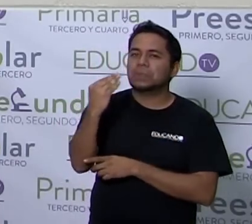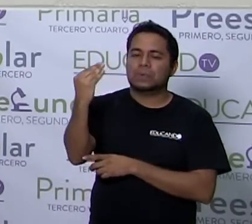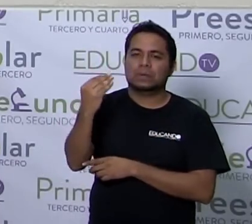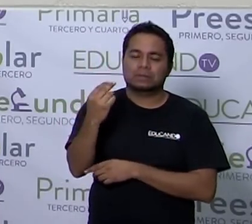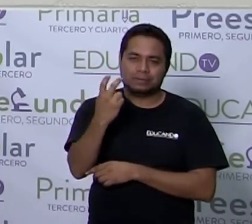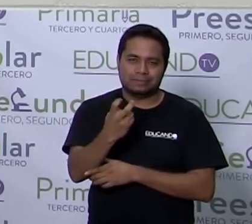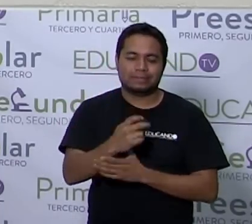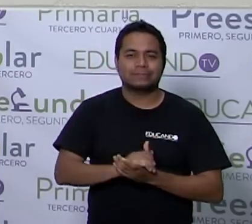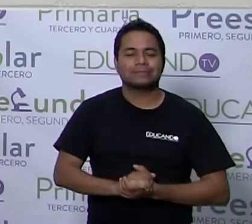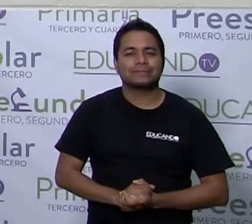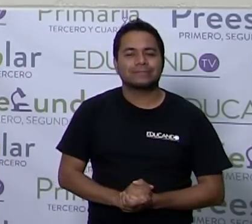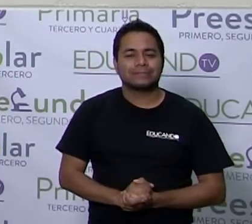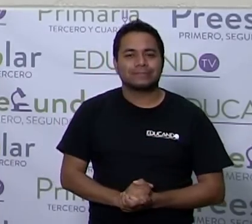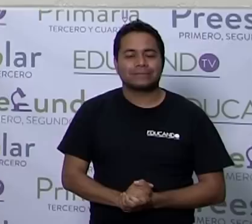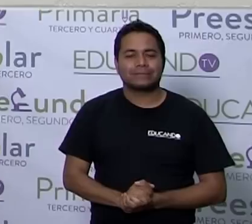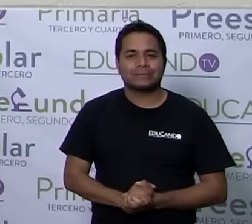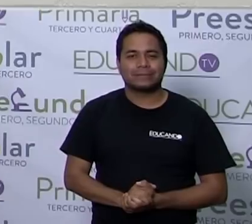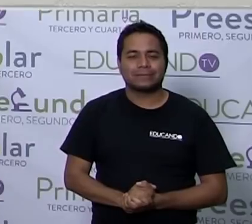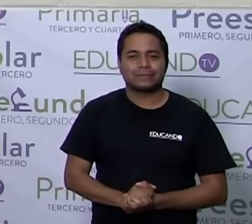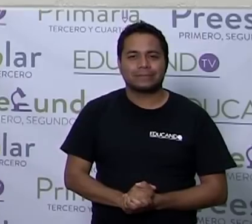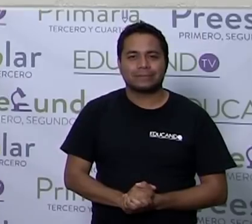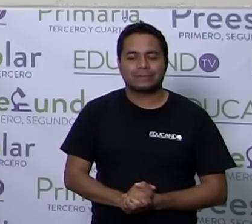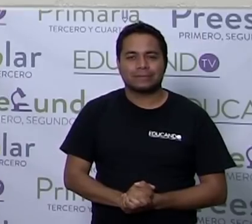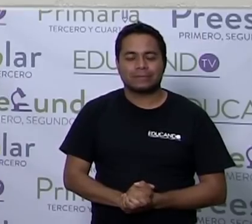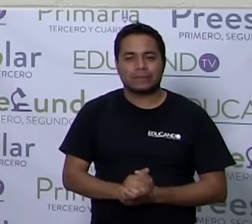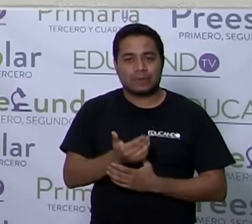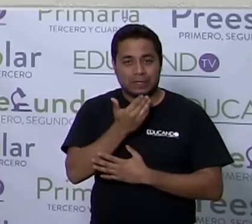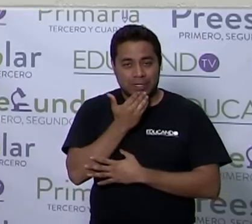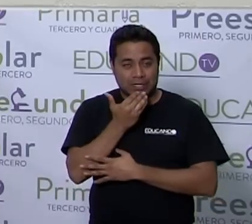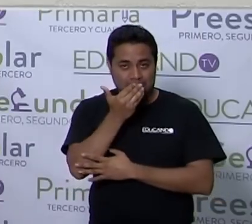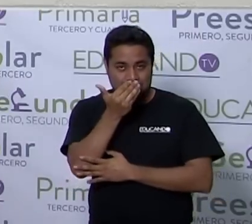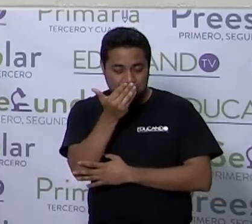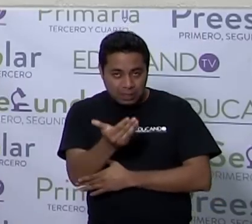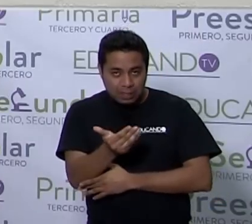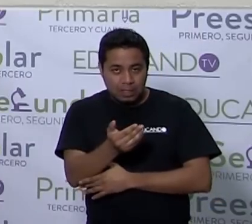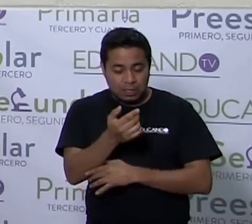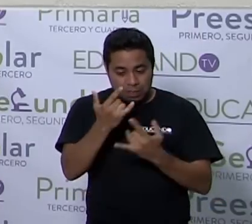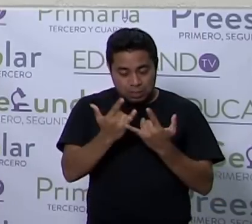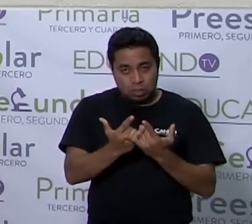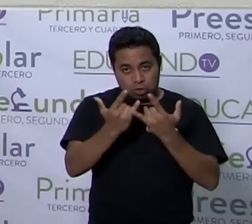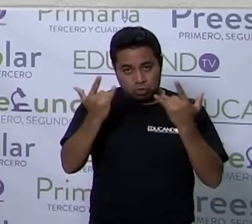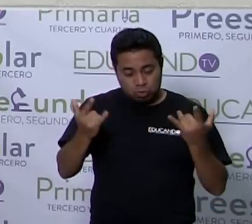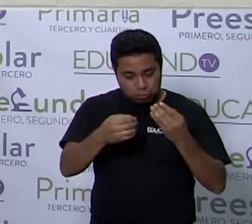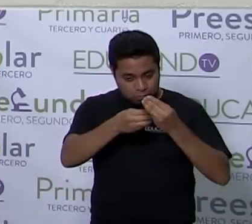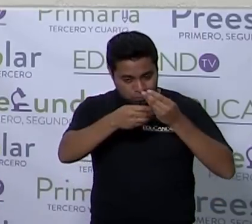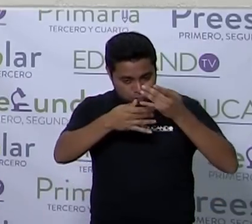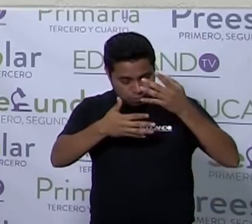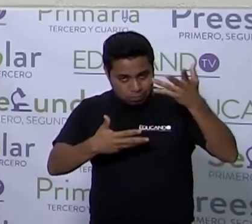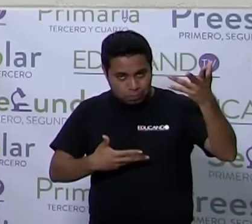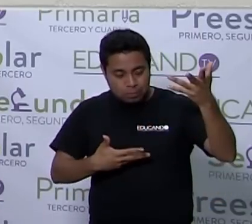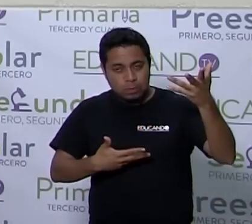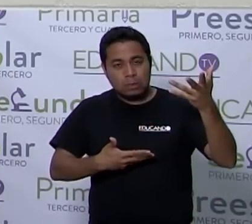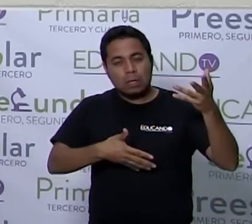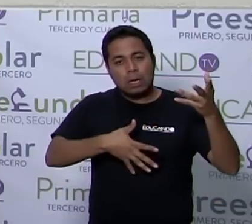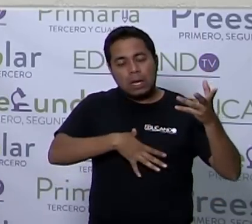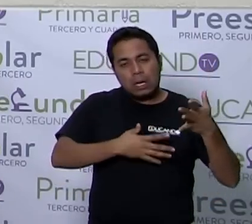estaba presentando. Ahora bien, dentro de este mito podemos